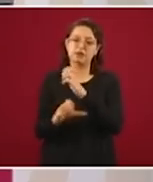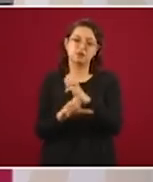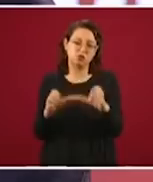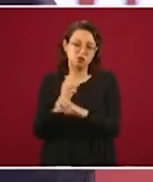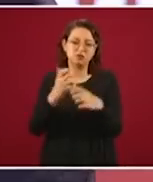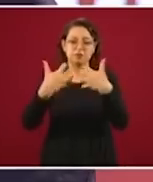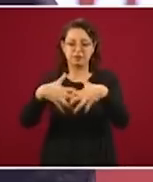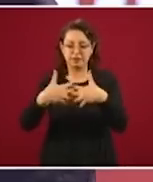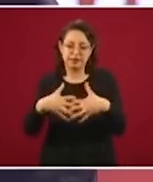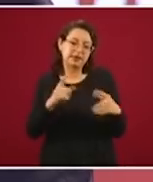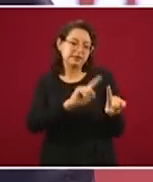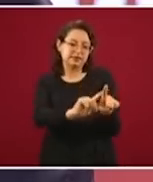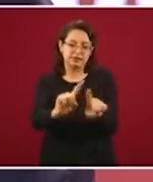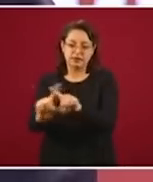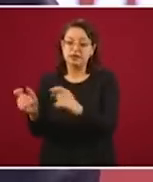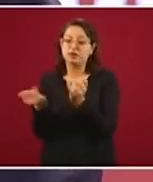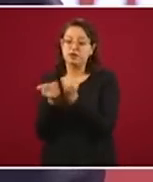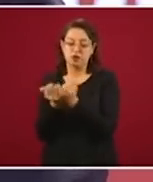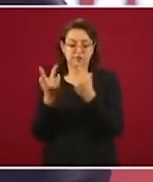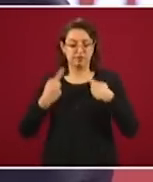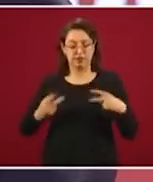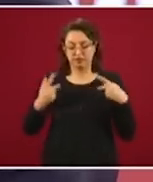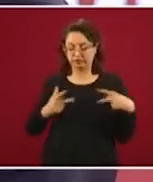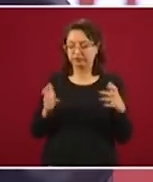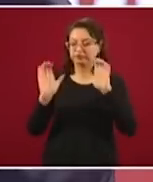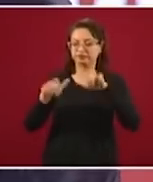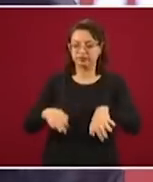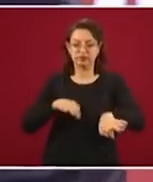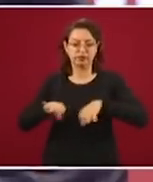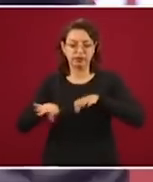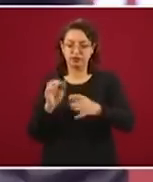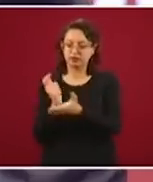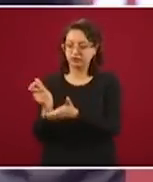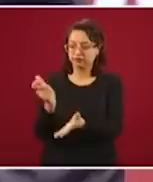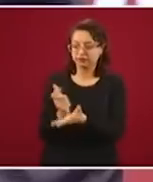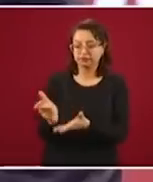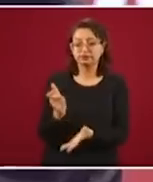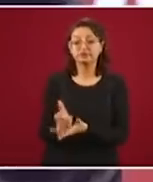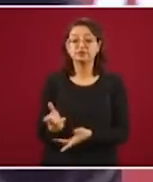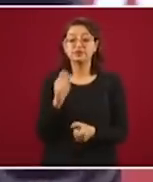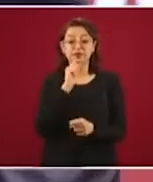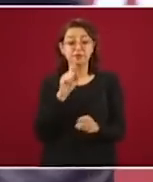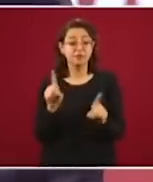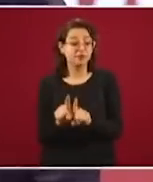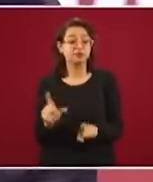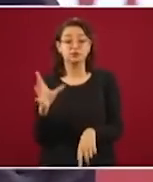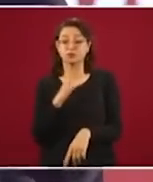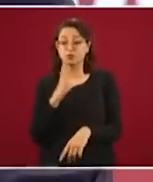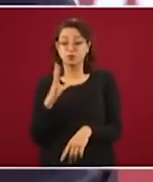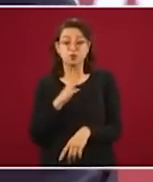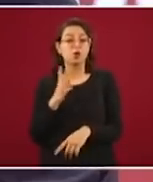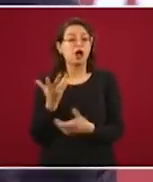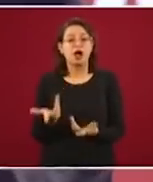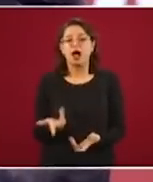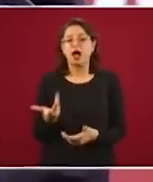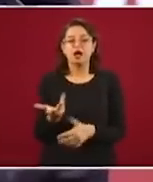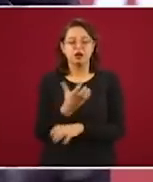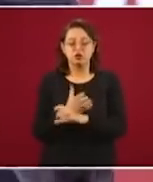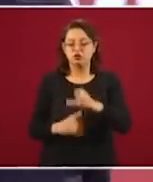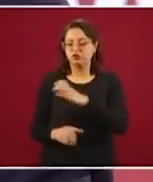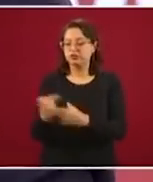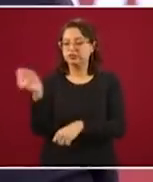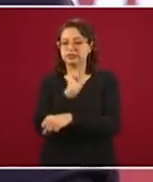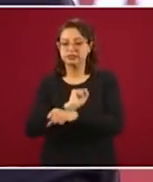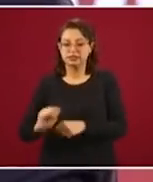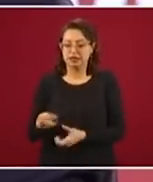parte del personal. Hay incluso equipo menor, desde básculas y demás, pues que